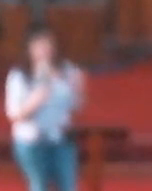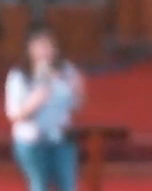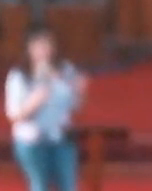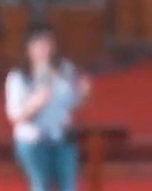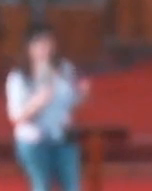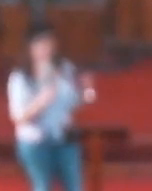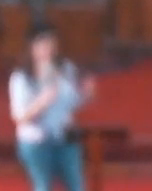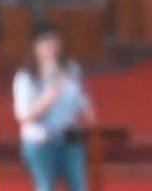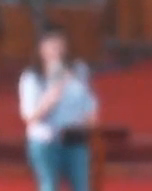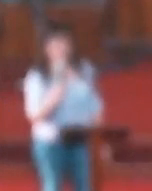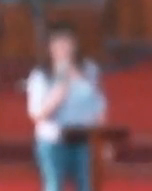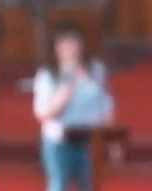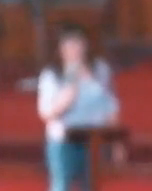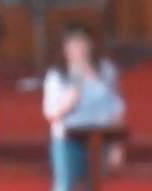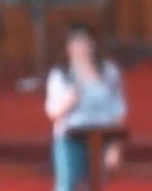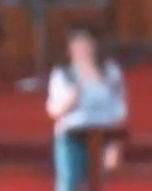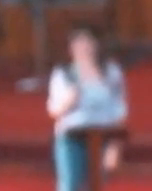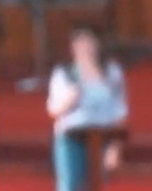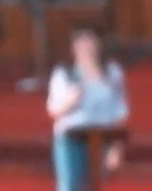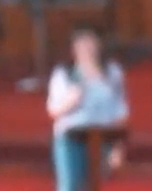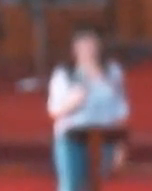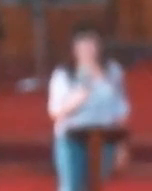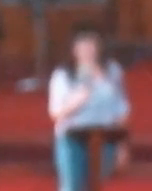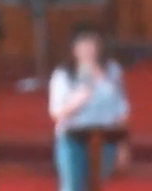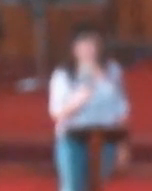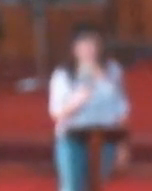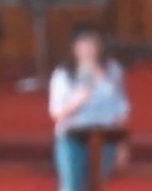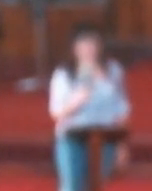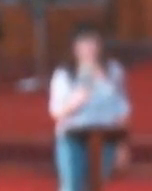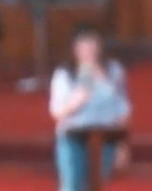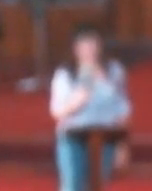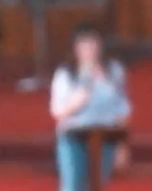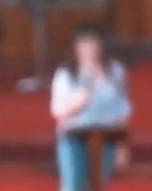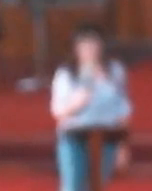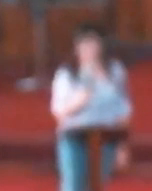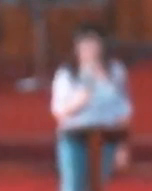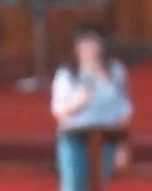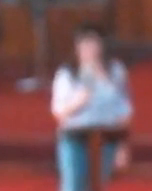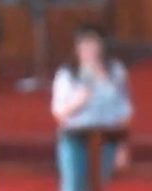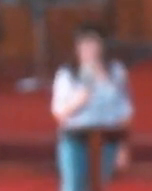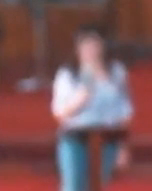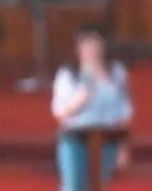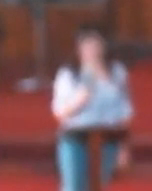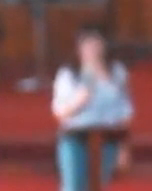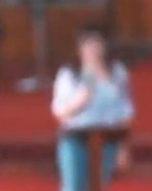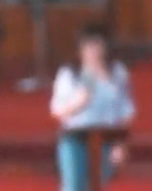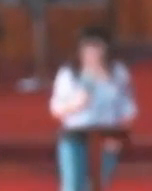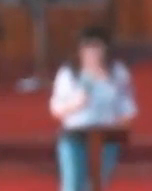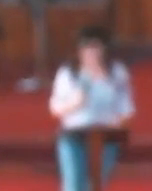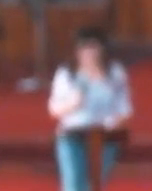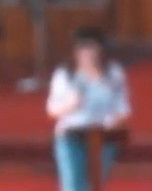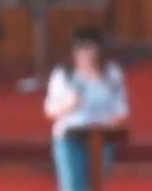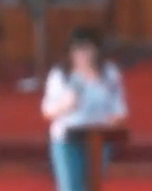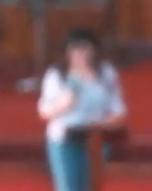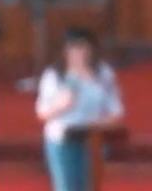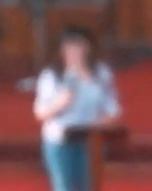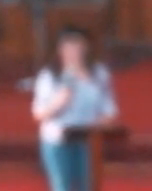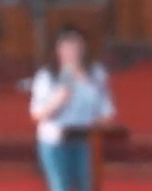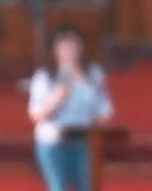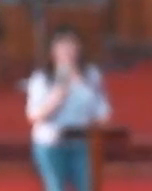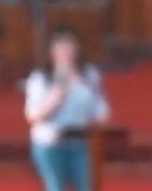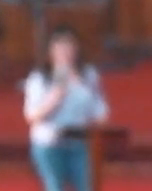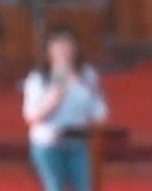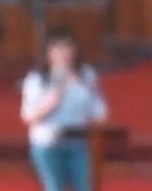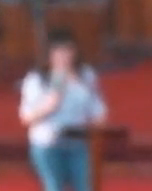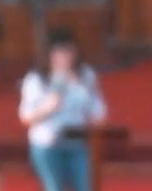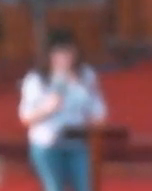keep our tongue bridled on a short leash. La terminología que usa Santiago es de que tenemos que dominar nuestra lengua.